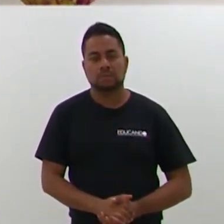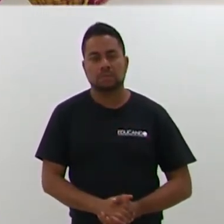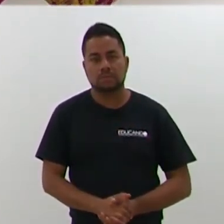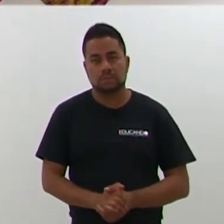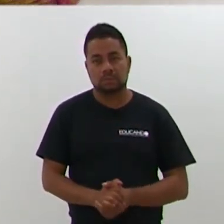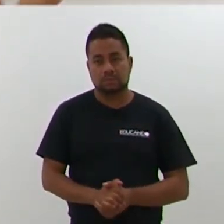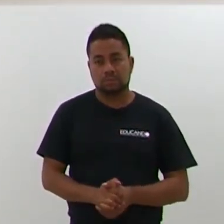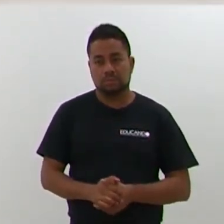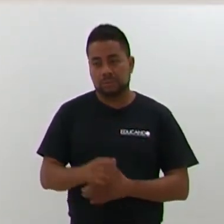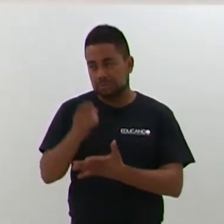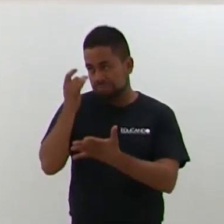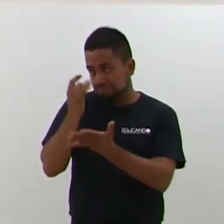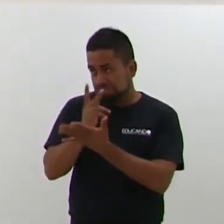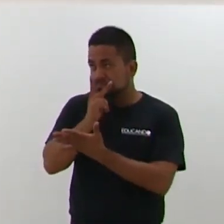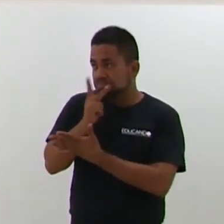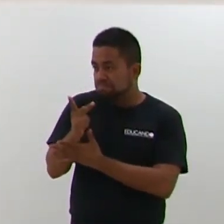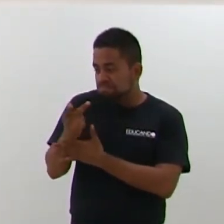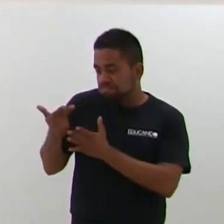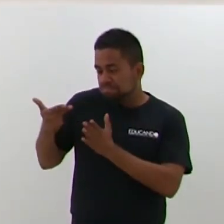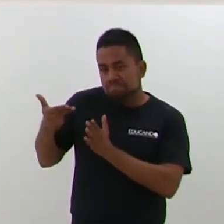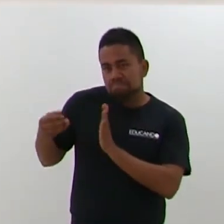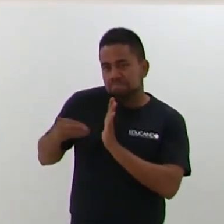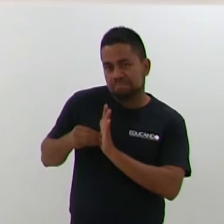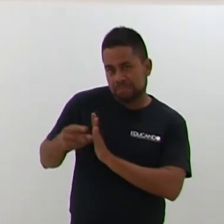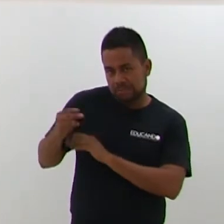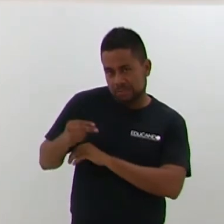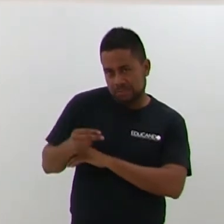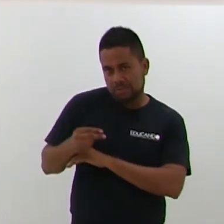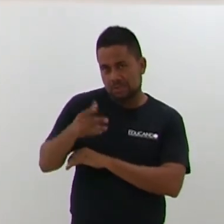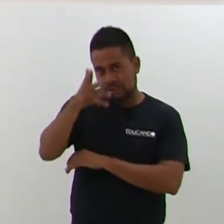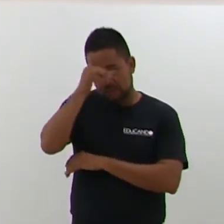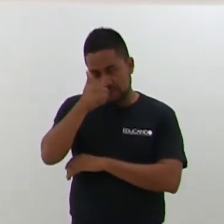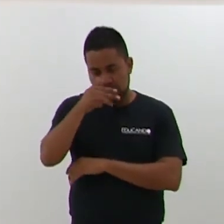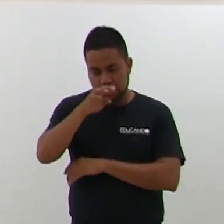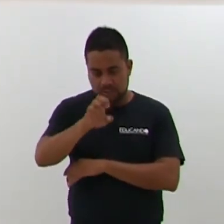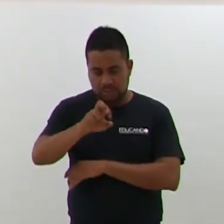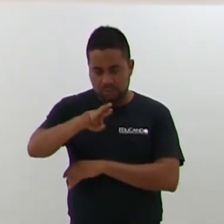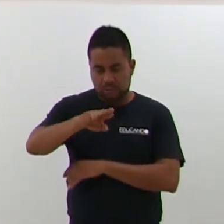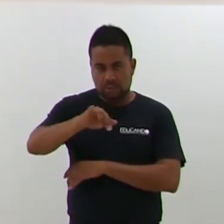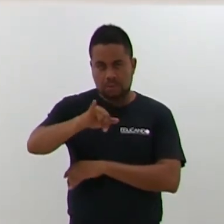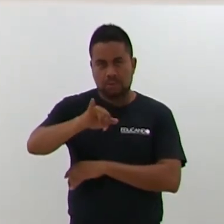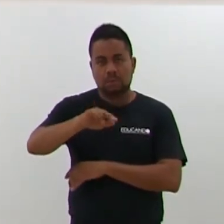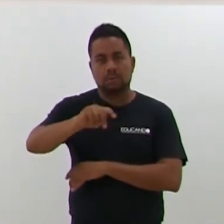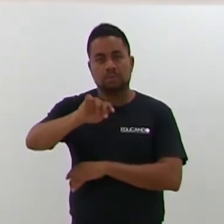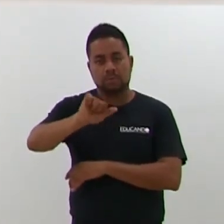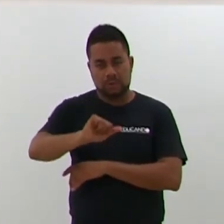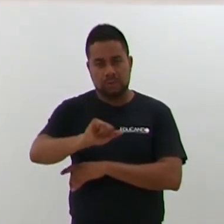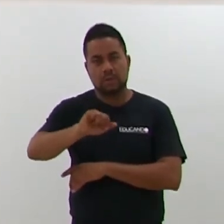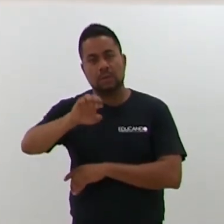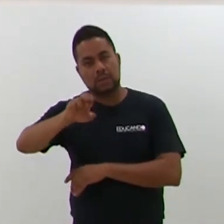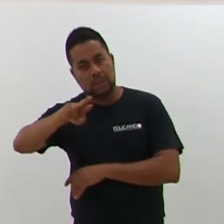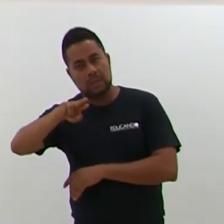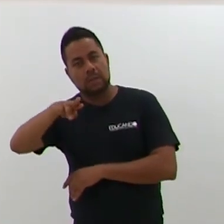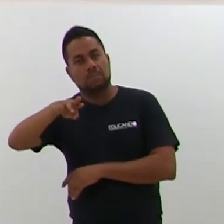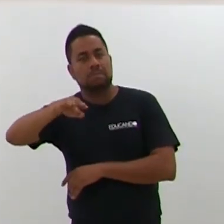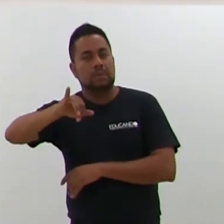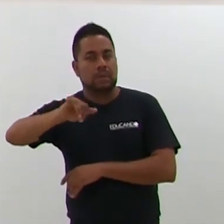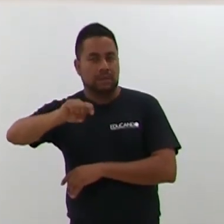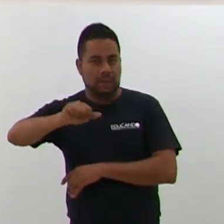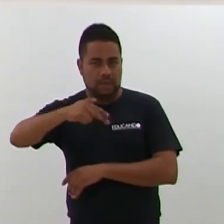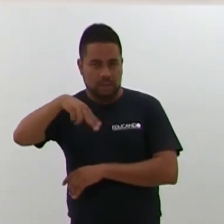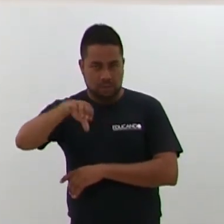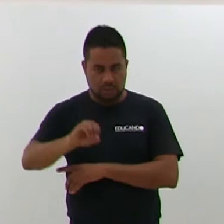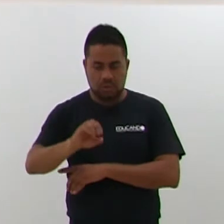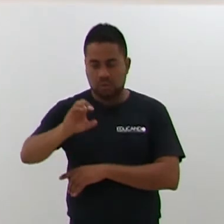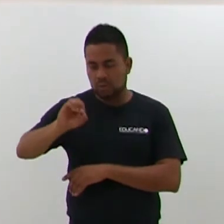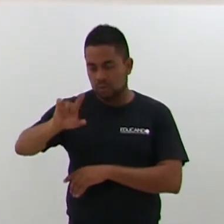las excepciones, ermita, ermitaño y Olga. Excepciones para estas reglas.